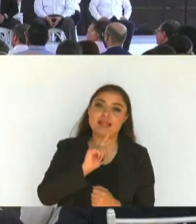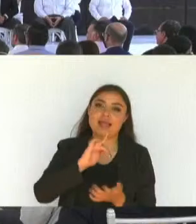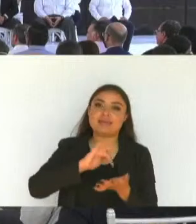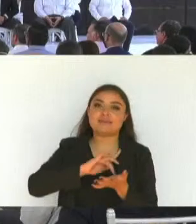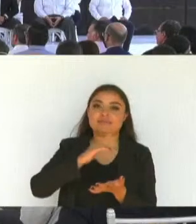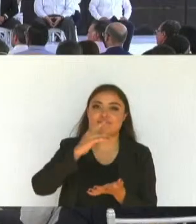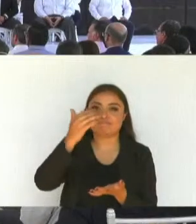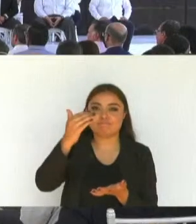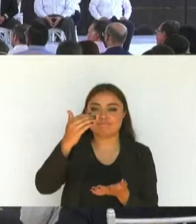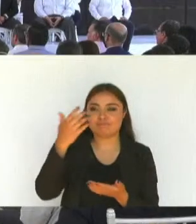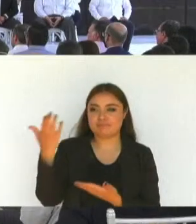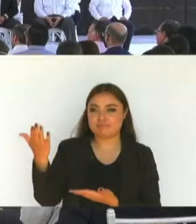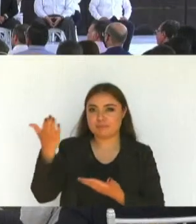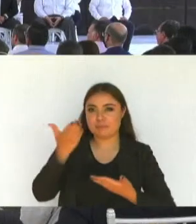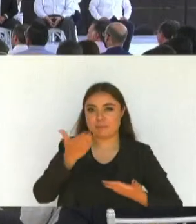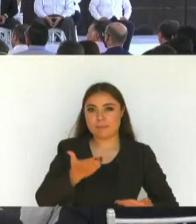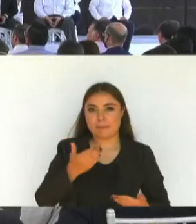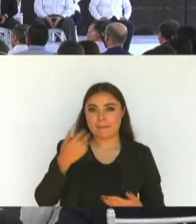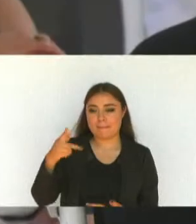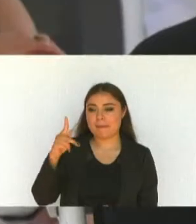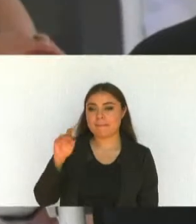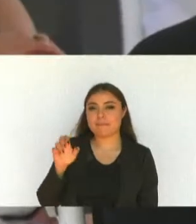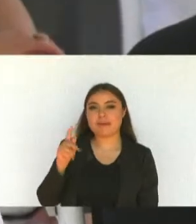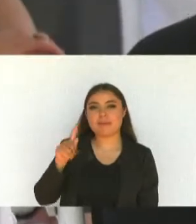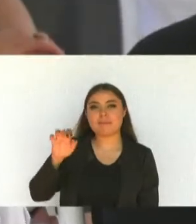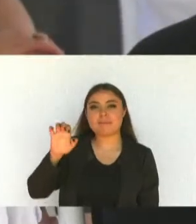presencia de nuestro amigo Pepe Abugaber,